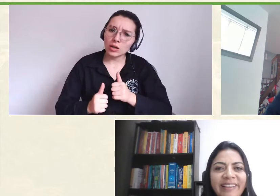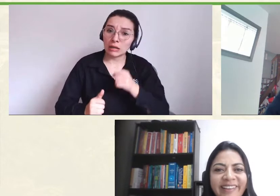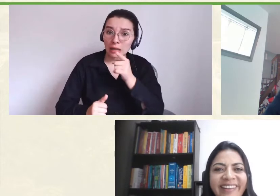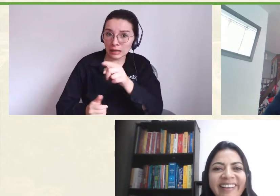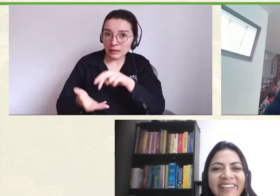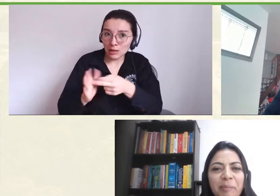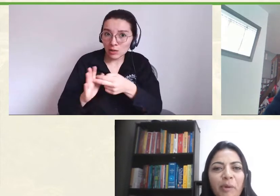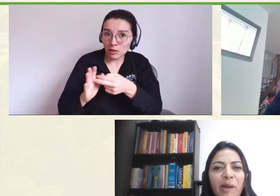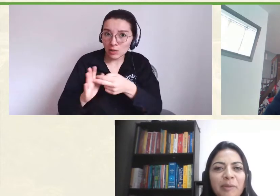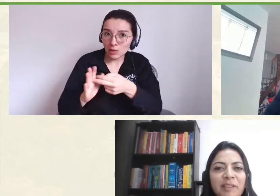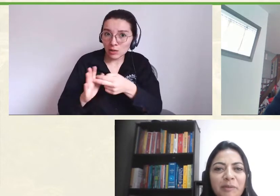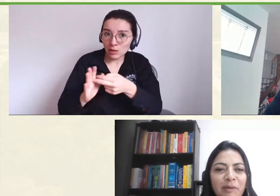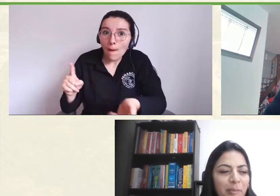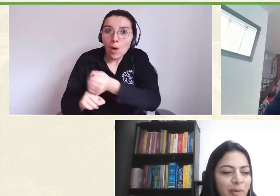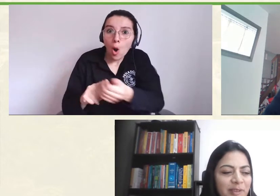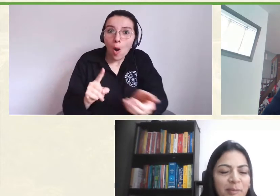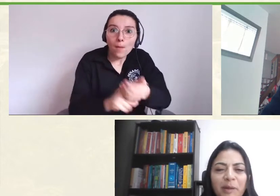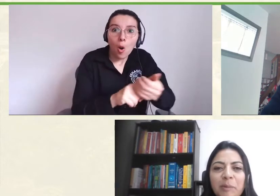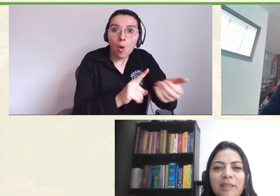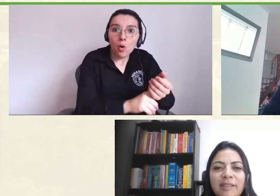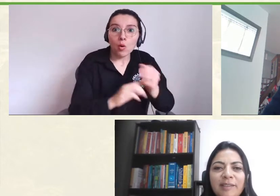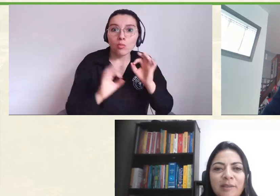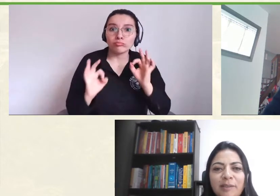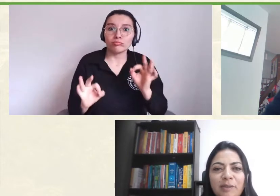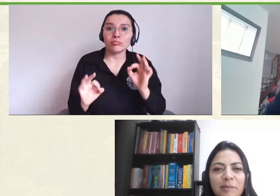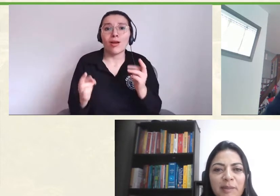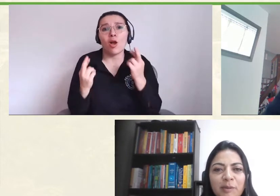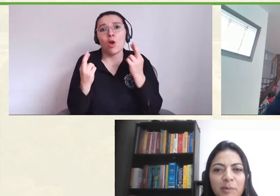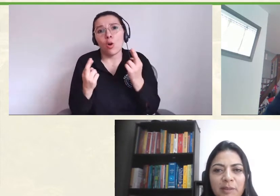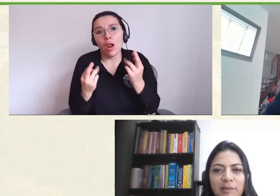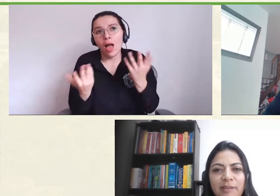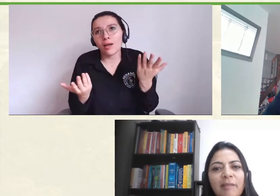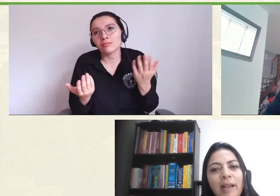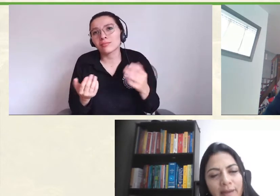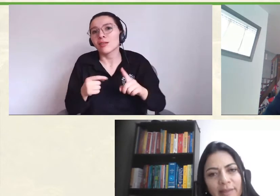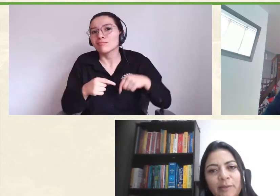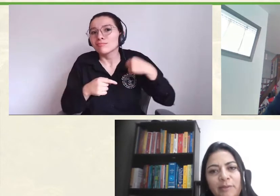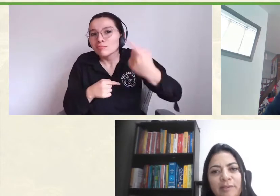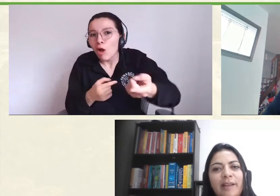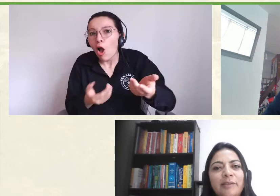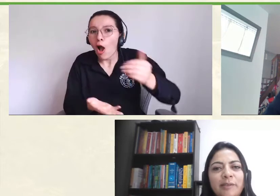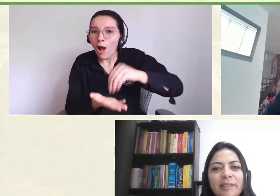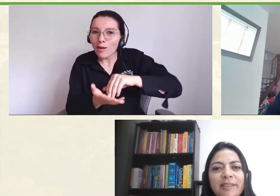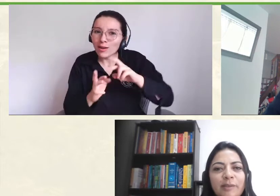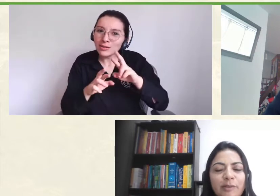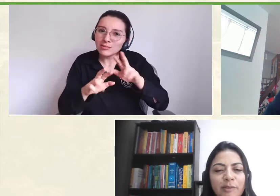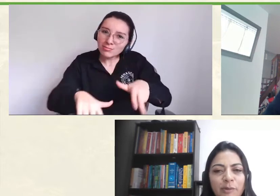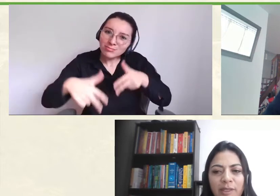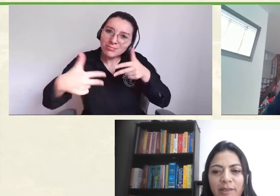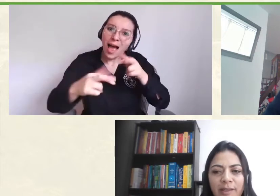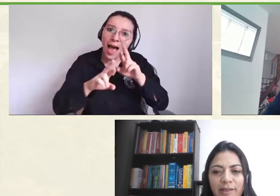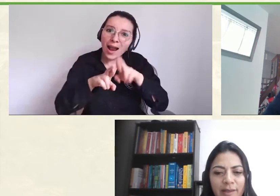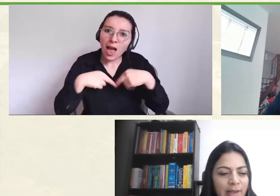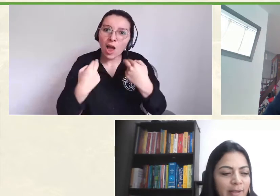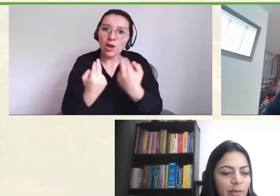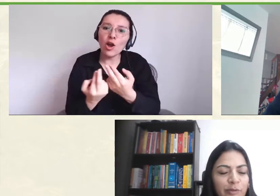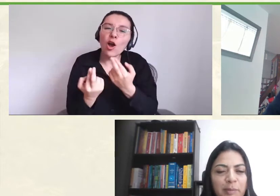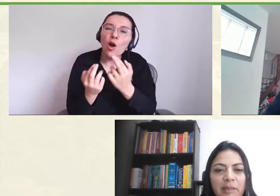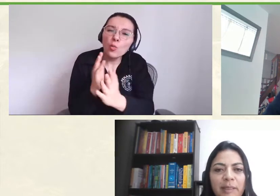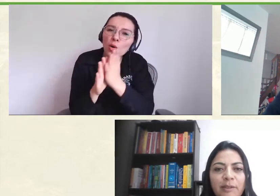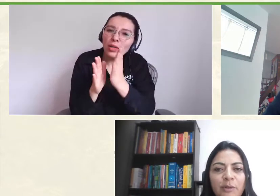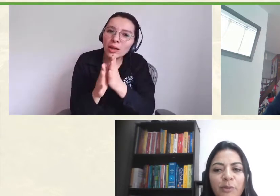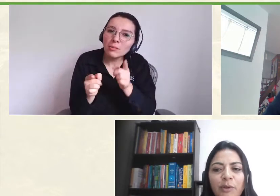Ojalá que podamos en una próxima conversación, en un espacio como este, hablar de los casos exitosos durante el